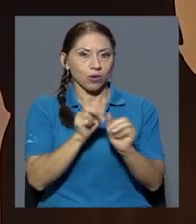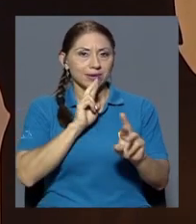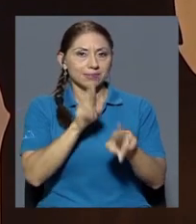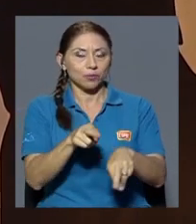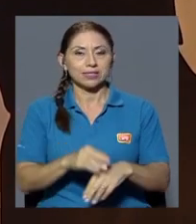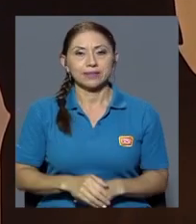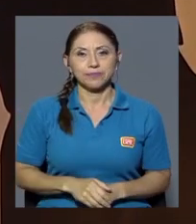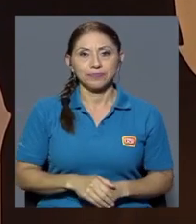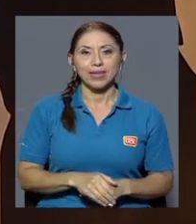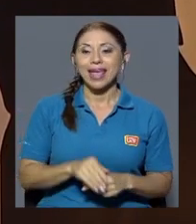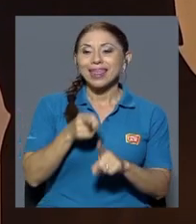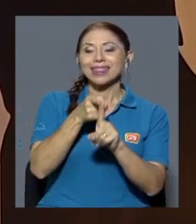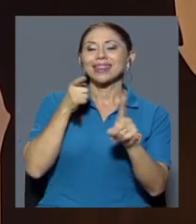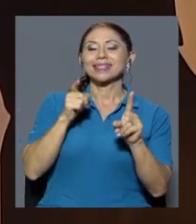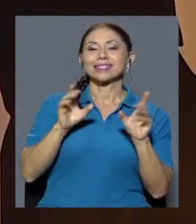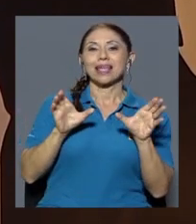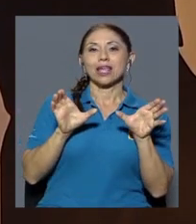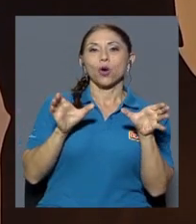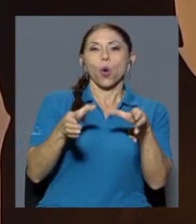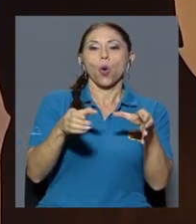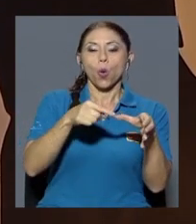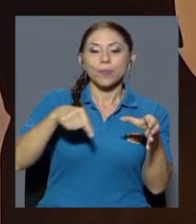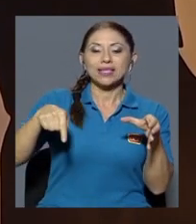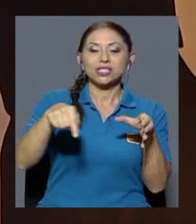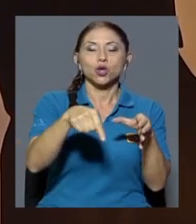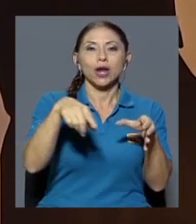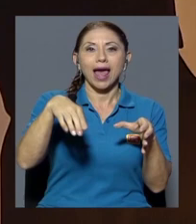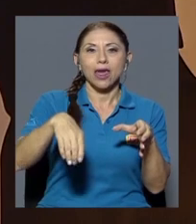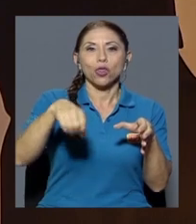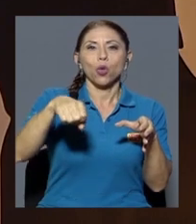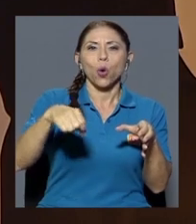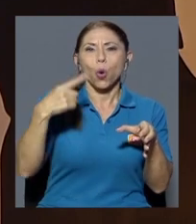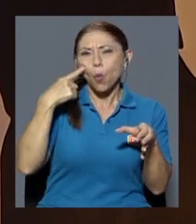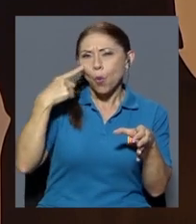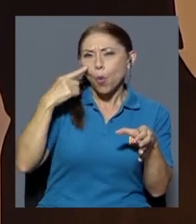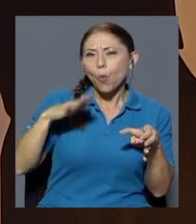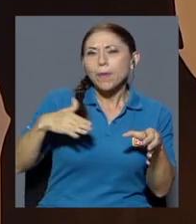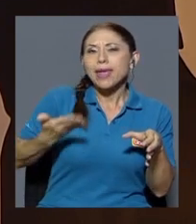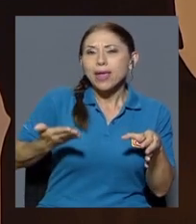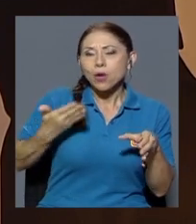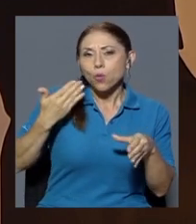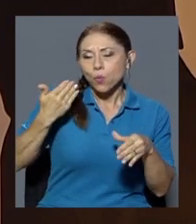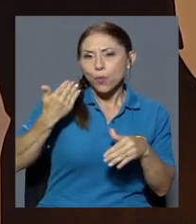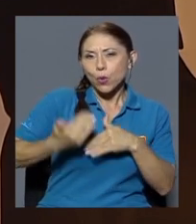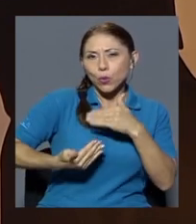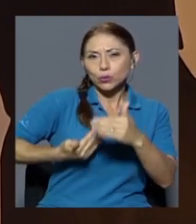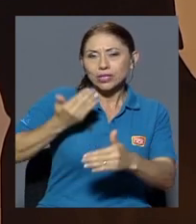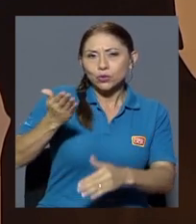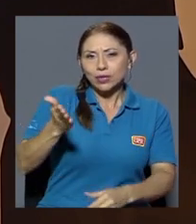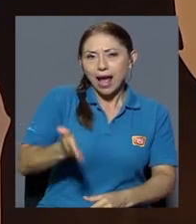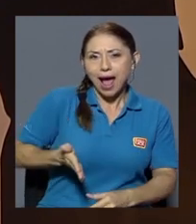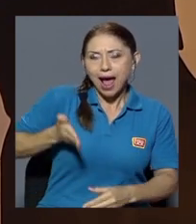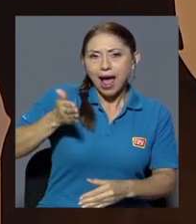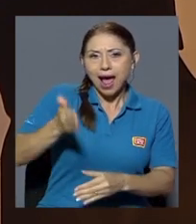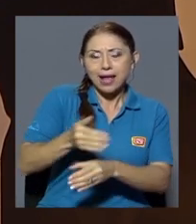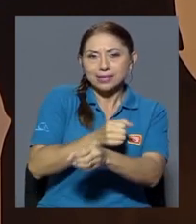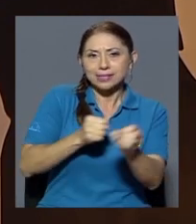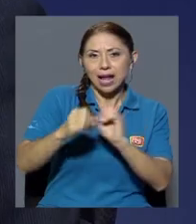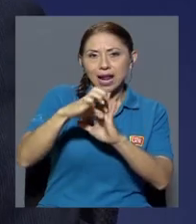como ve desde el comisionado un proceso tan lento de parte de la sala constitucional